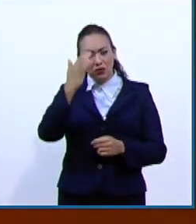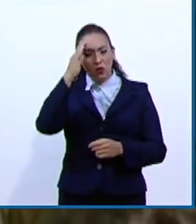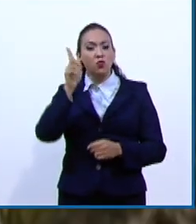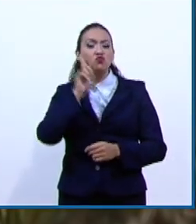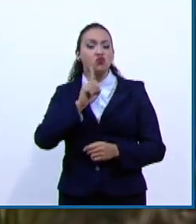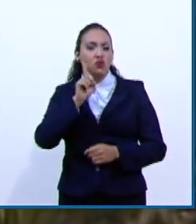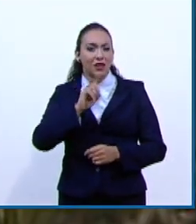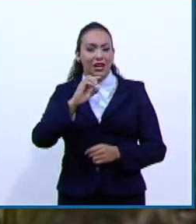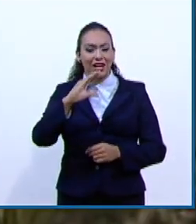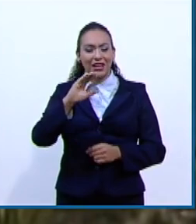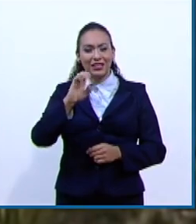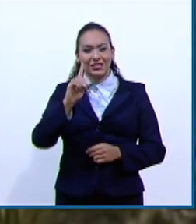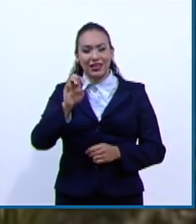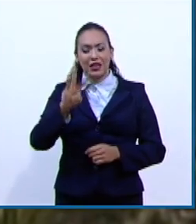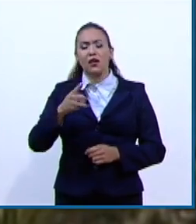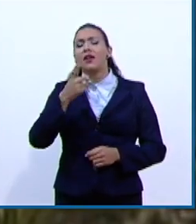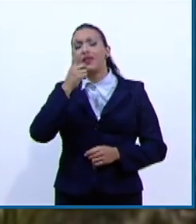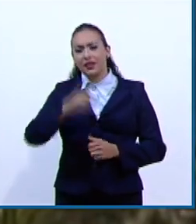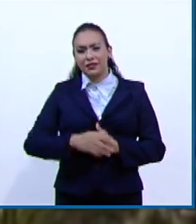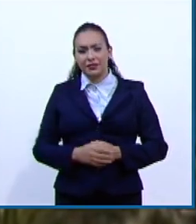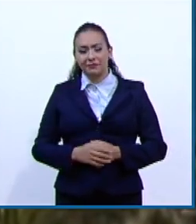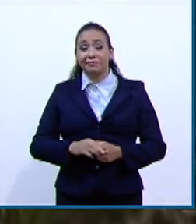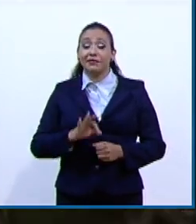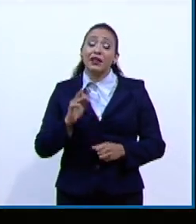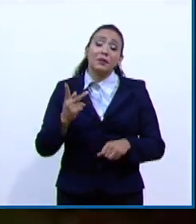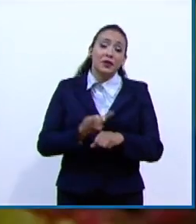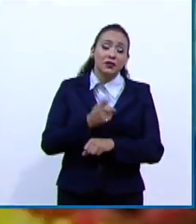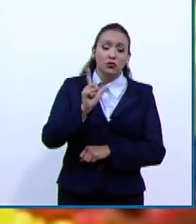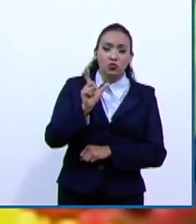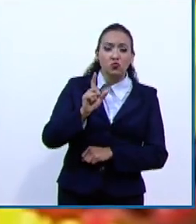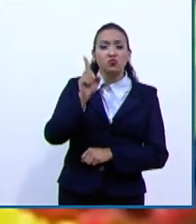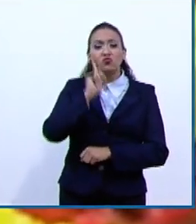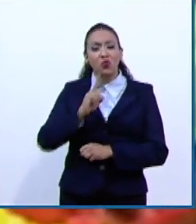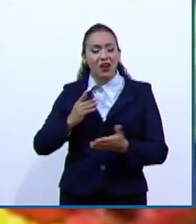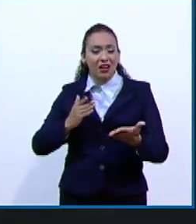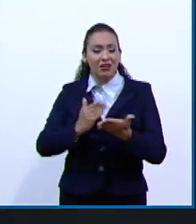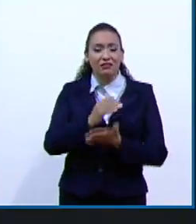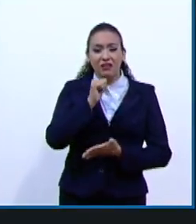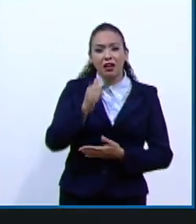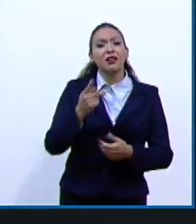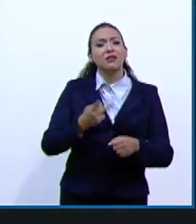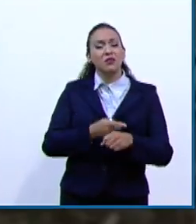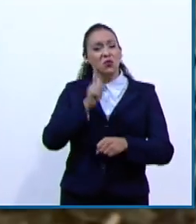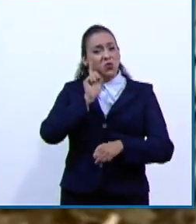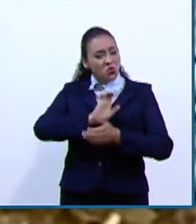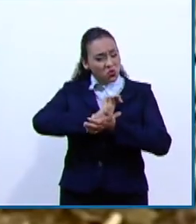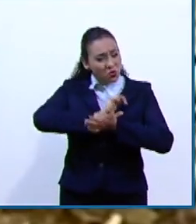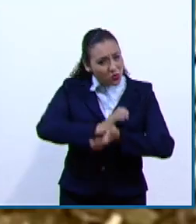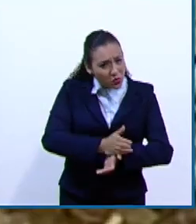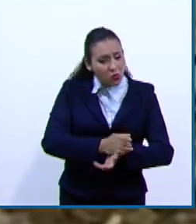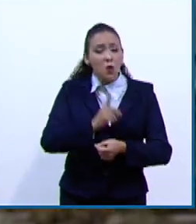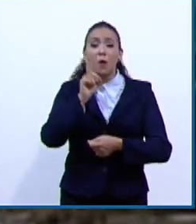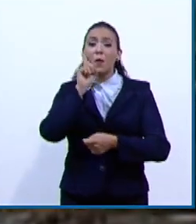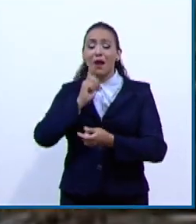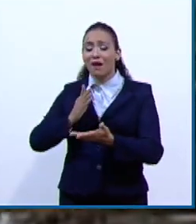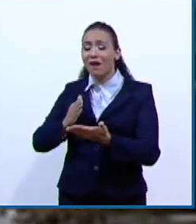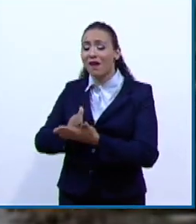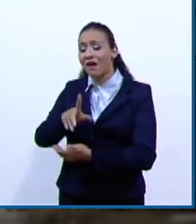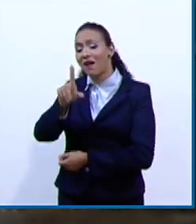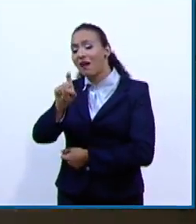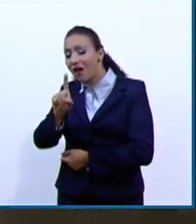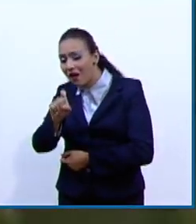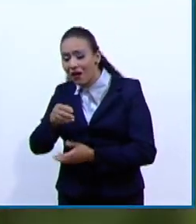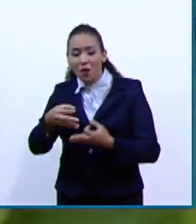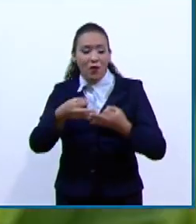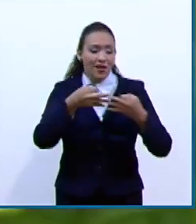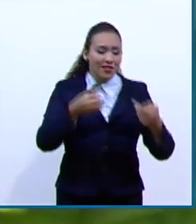estos derechos puede dar lugar a la pobreza, a la inseguridad alimentaria e hídrica y obstaculizar el acceso a los recursos naturales para